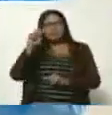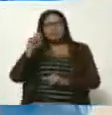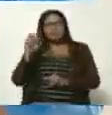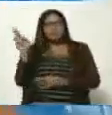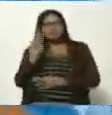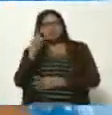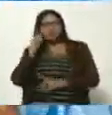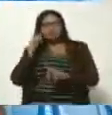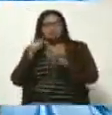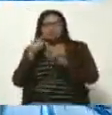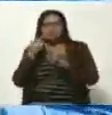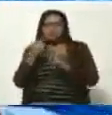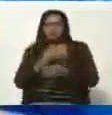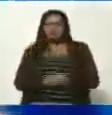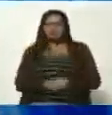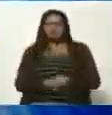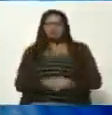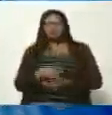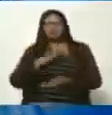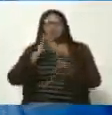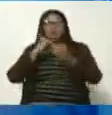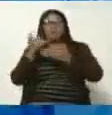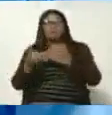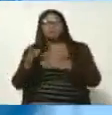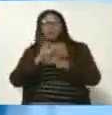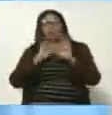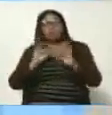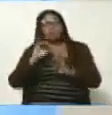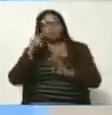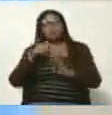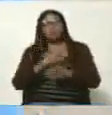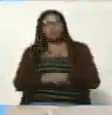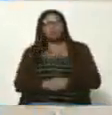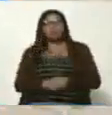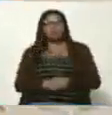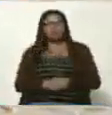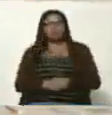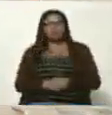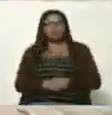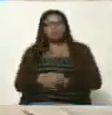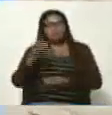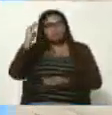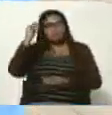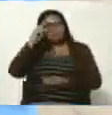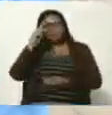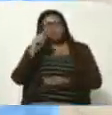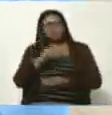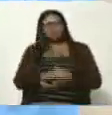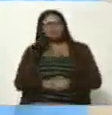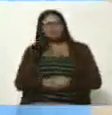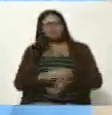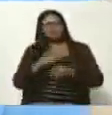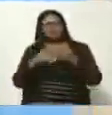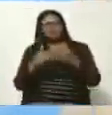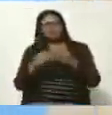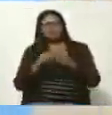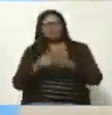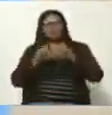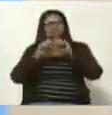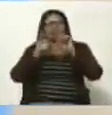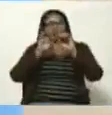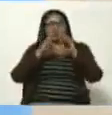él señalaba que el plan que había por parte de Iván Duque y Juan Guaidó era quebrar esta